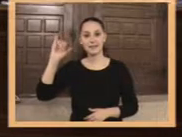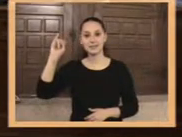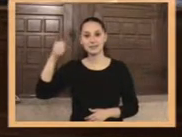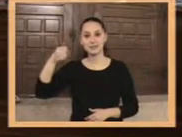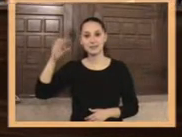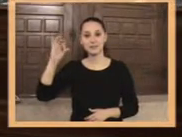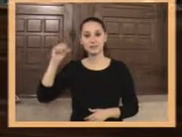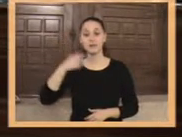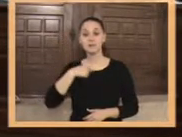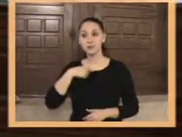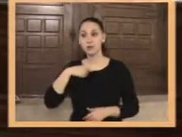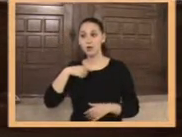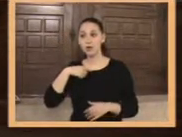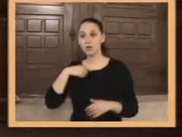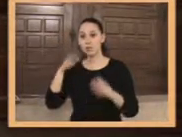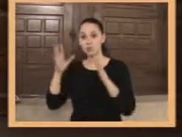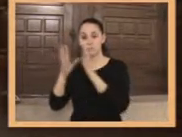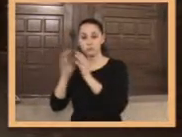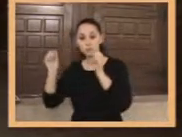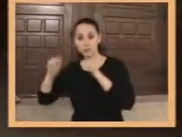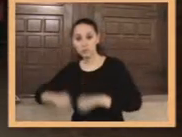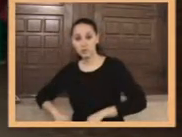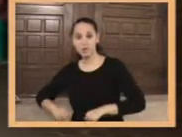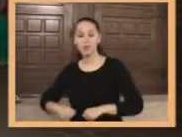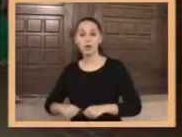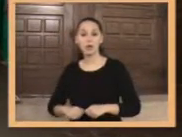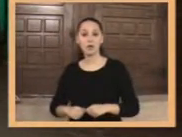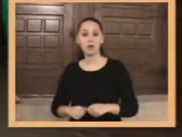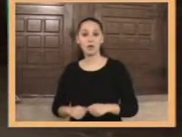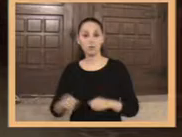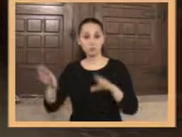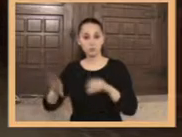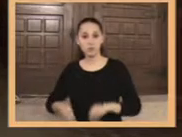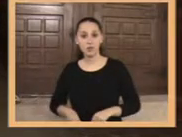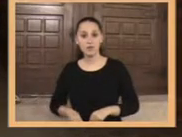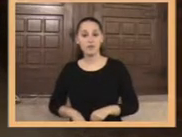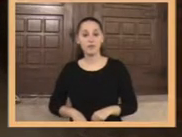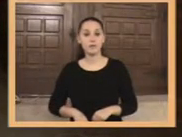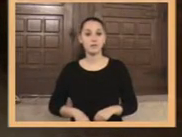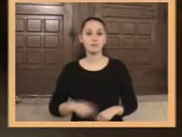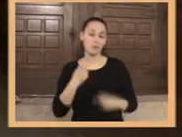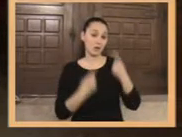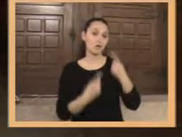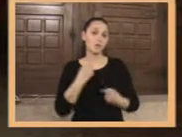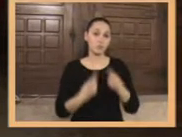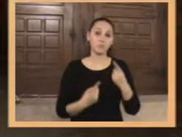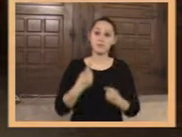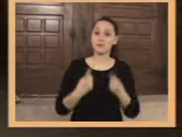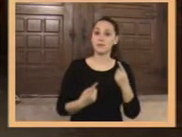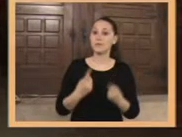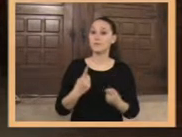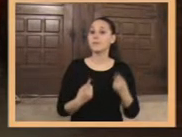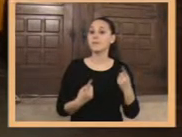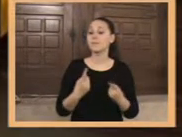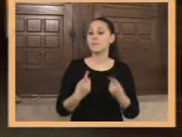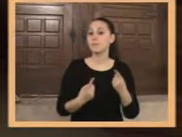que estoy de acuerdo, que los que sé y lo sabemos, que tenemos la dificultad esa de algunos impacientes que